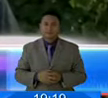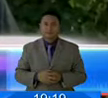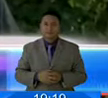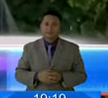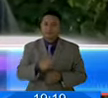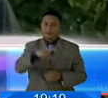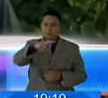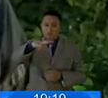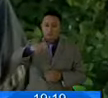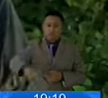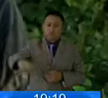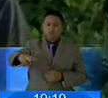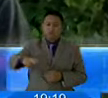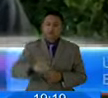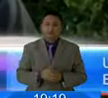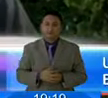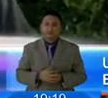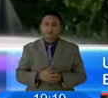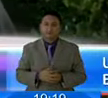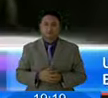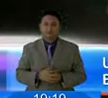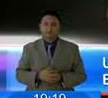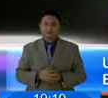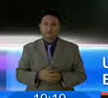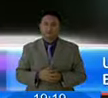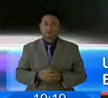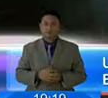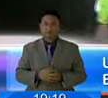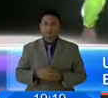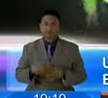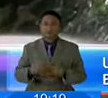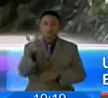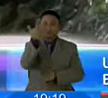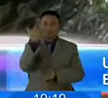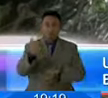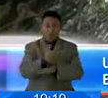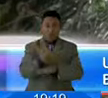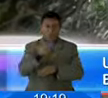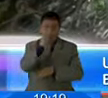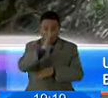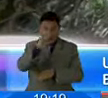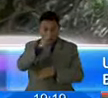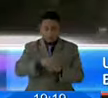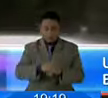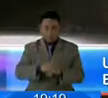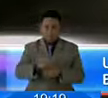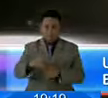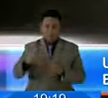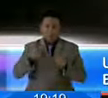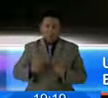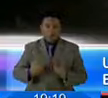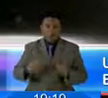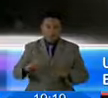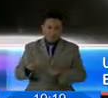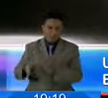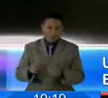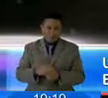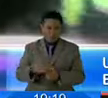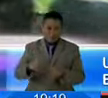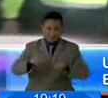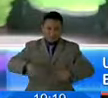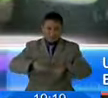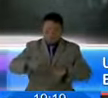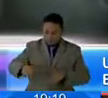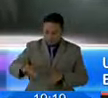hundió. Ya no apareció más. Luego de 5 horas de búsqueda, el cuerpo sin vida fue localizado en una zona de difícil